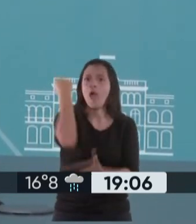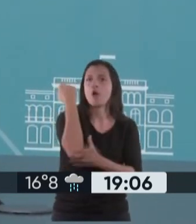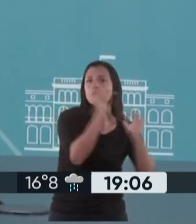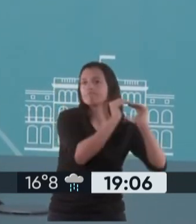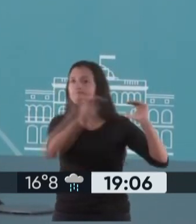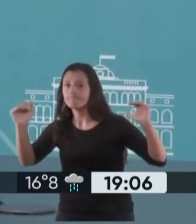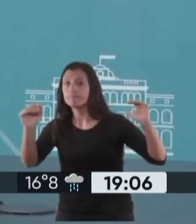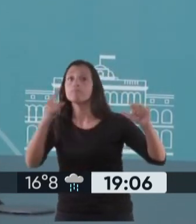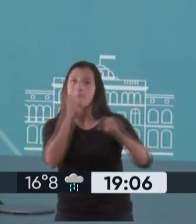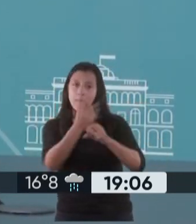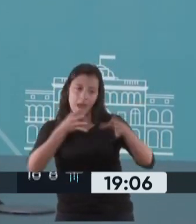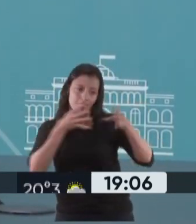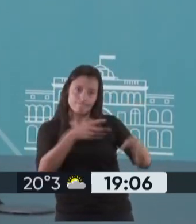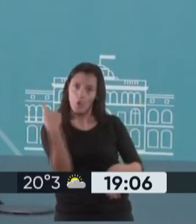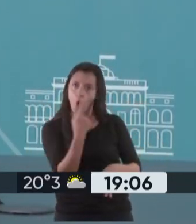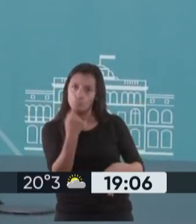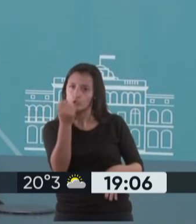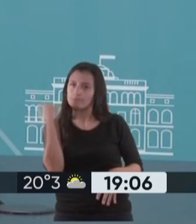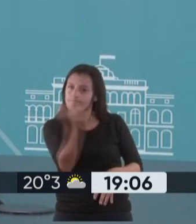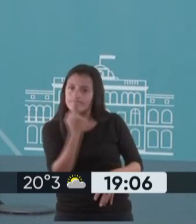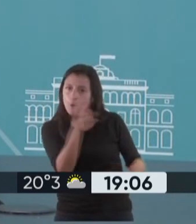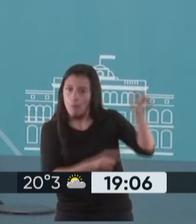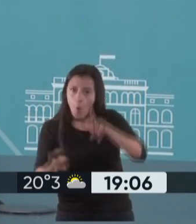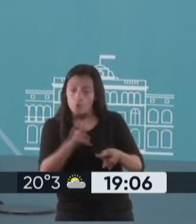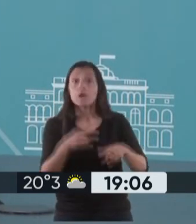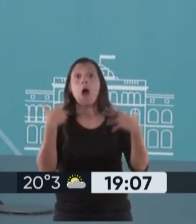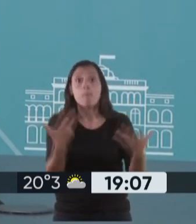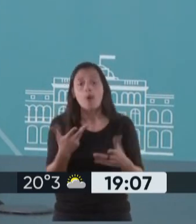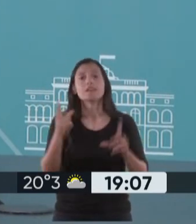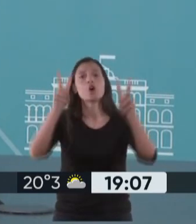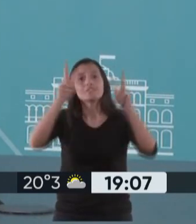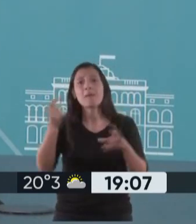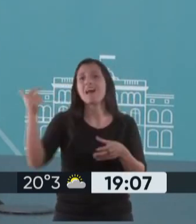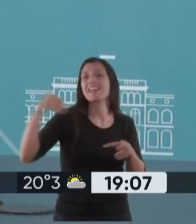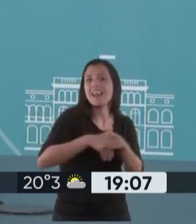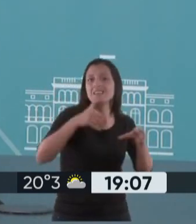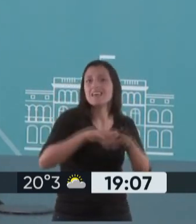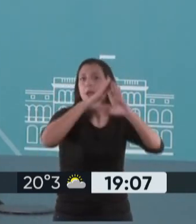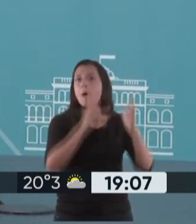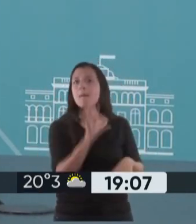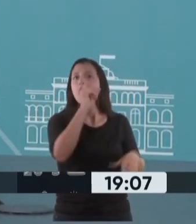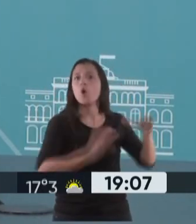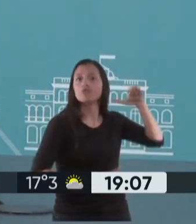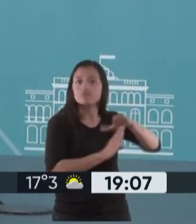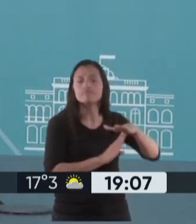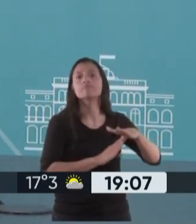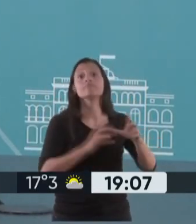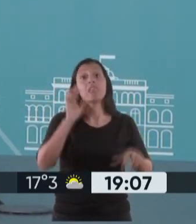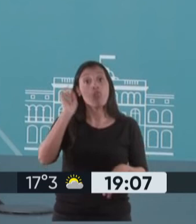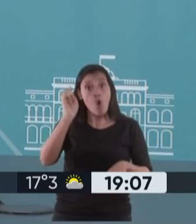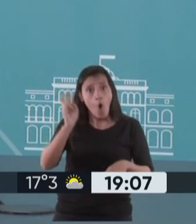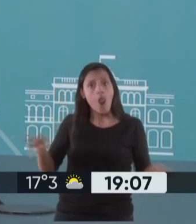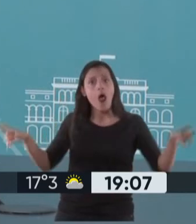que se vinieron tomando en la idea de juntar reservas en el Banco Central en monedas extranjera